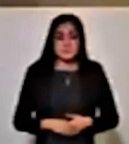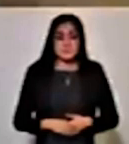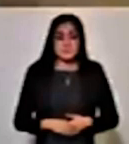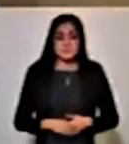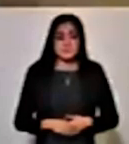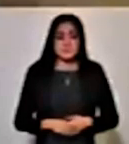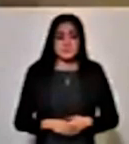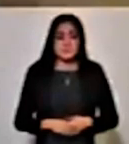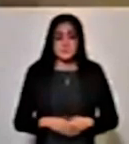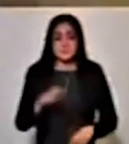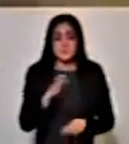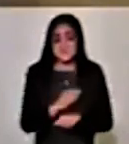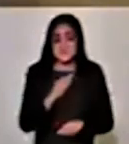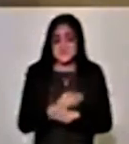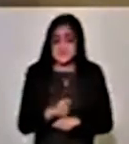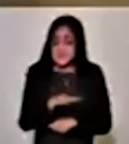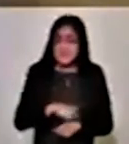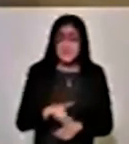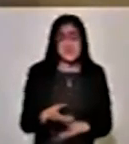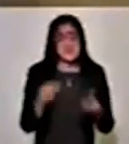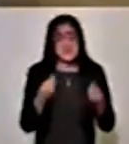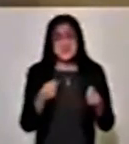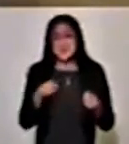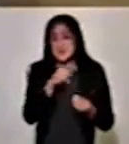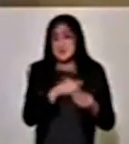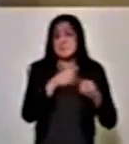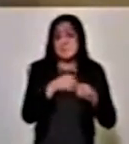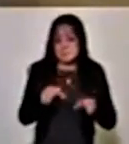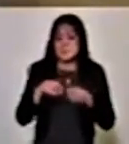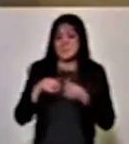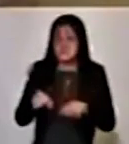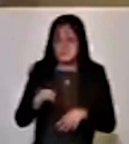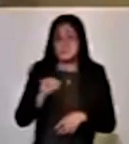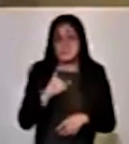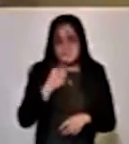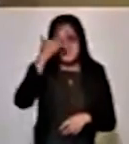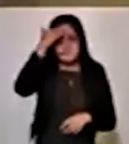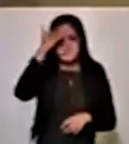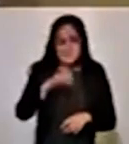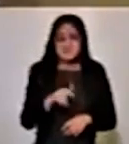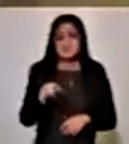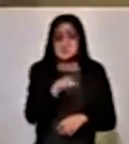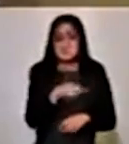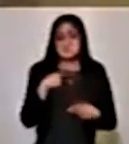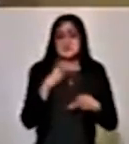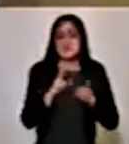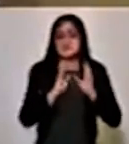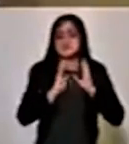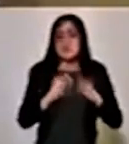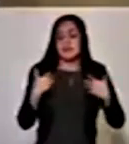Han sido un sector muy lastimado. Yo lo sé y lo he hablado con ellos mismos.